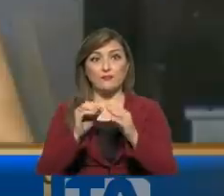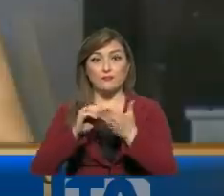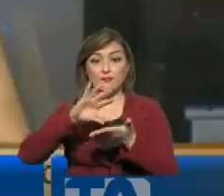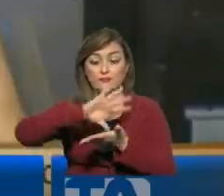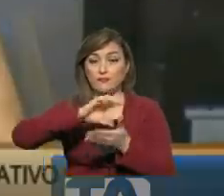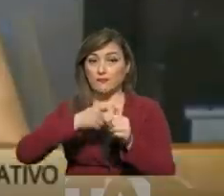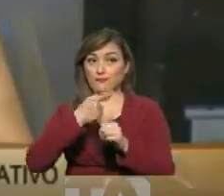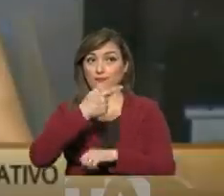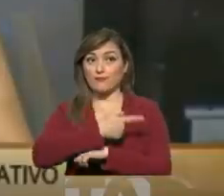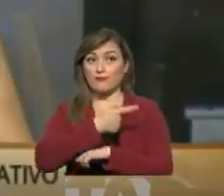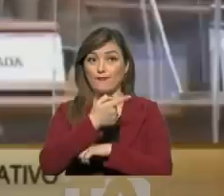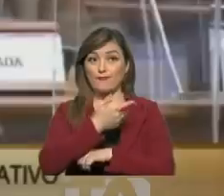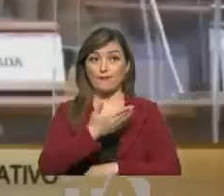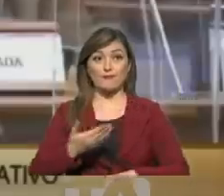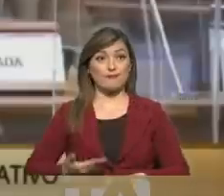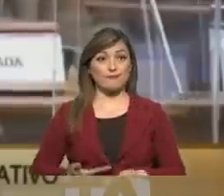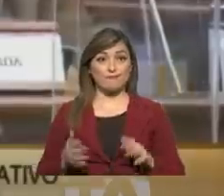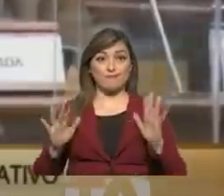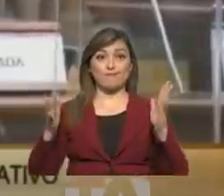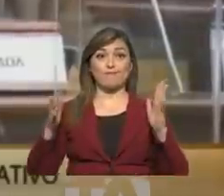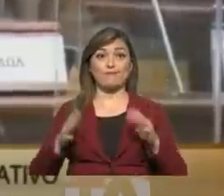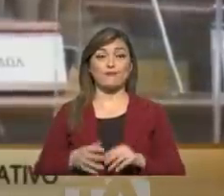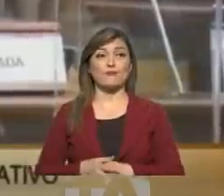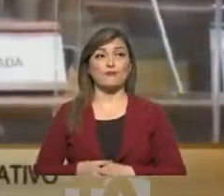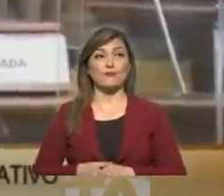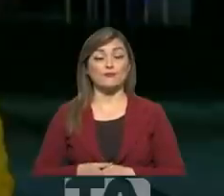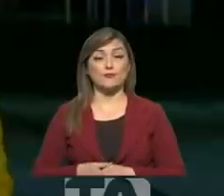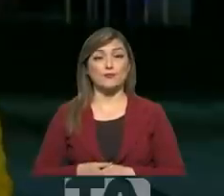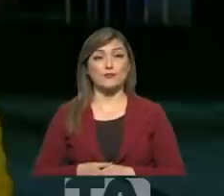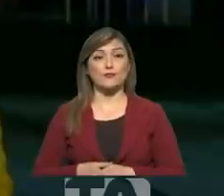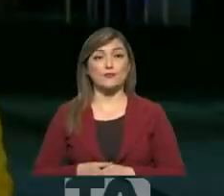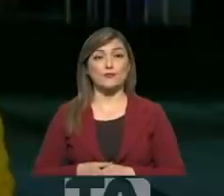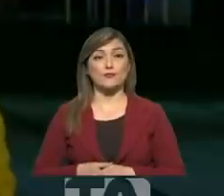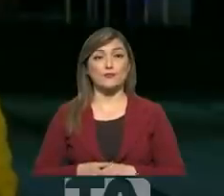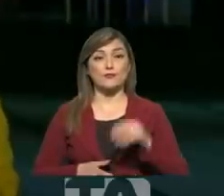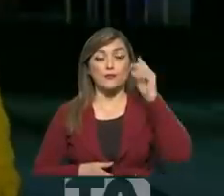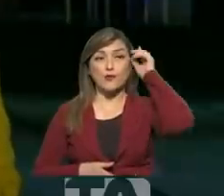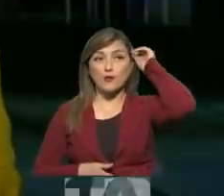día, tampoco presidente. Dayana Monroy, 24 horas.